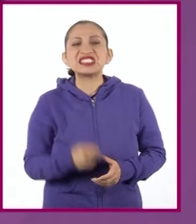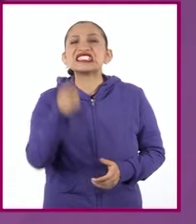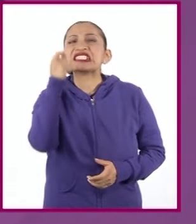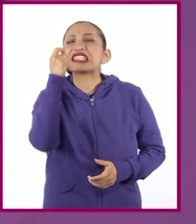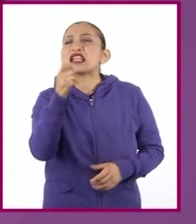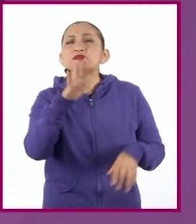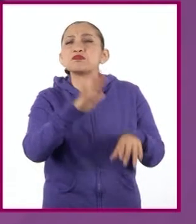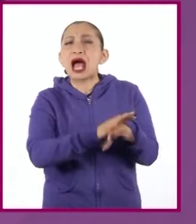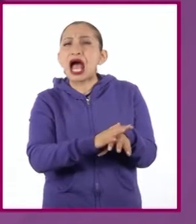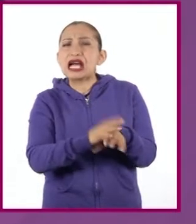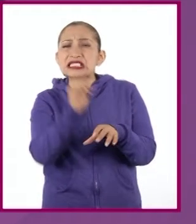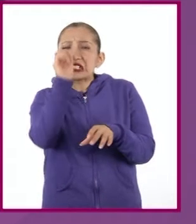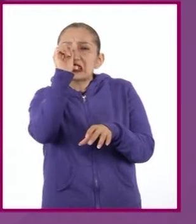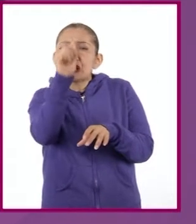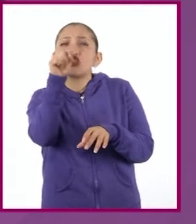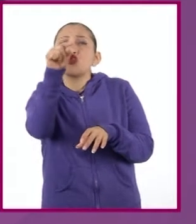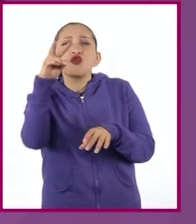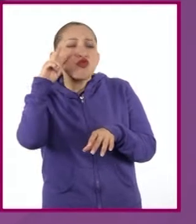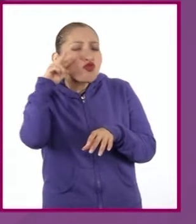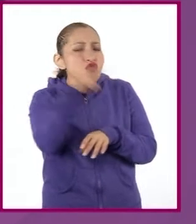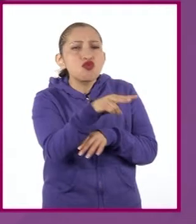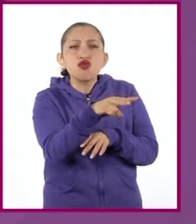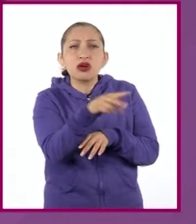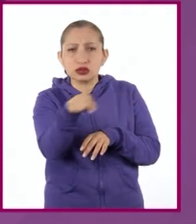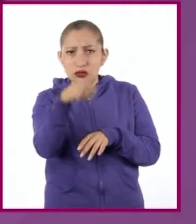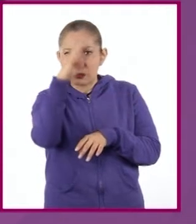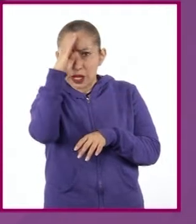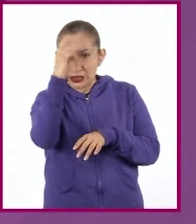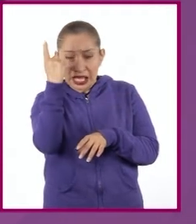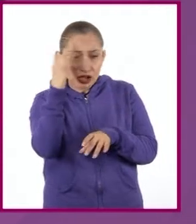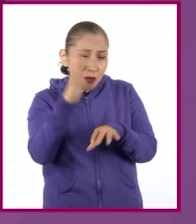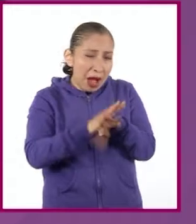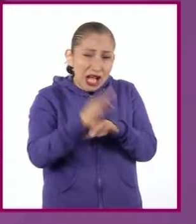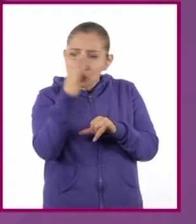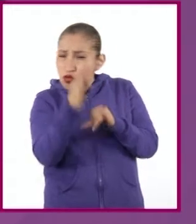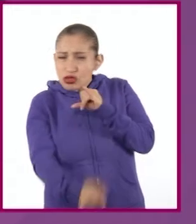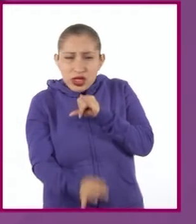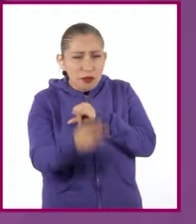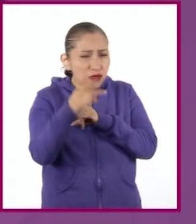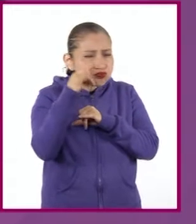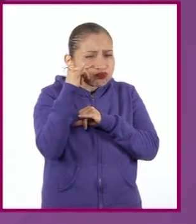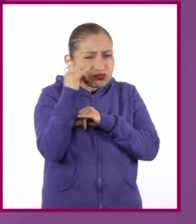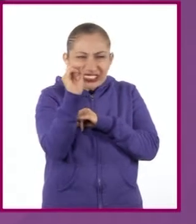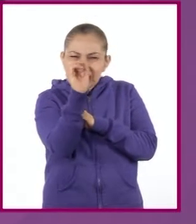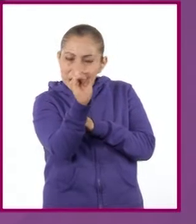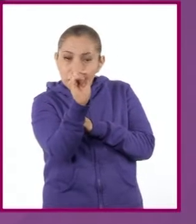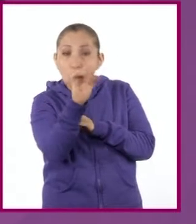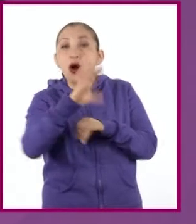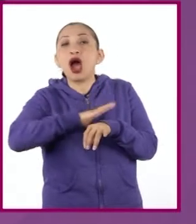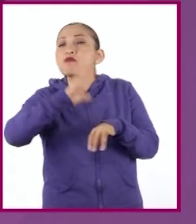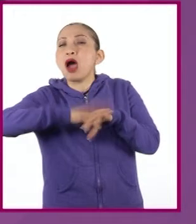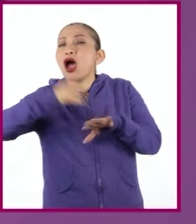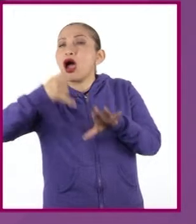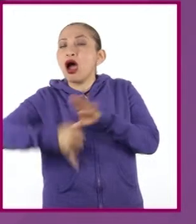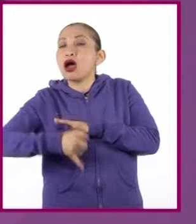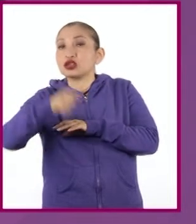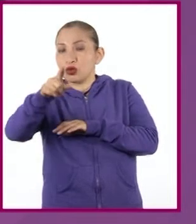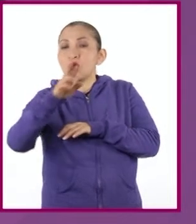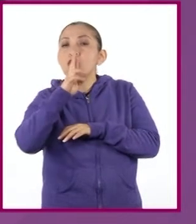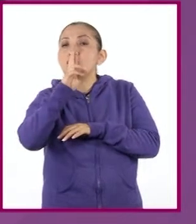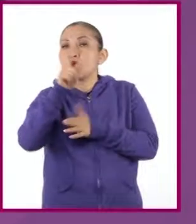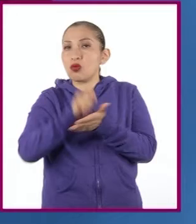lo más pequeño que has visto en tu vida? ¿Piensas que eso es lo más pequeño que existe? Escriban las respuestas en su